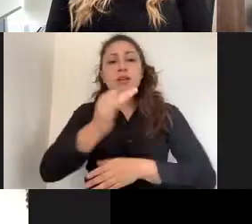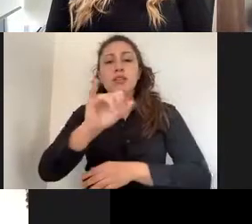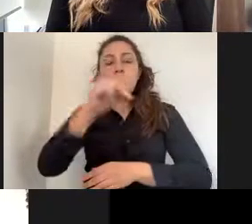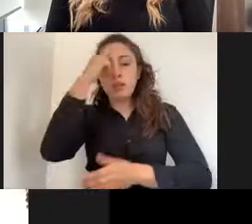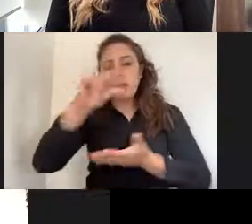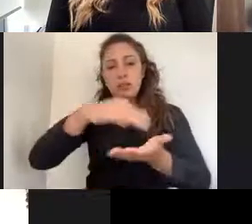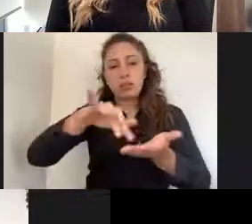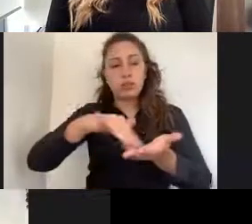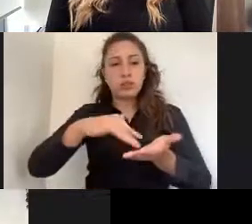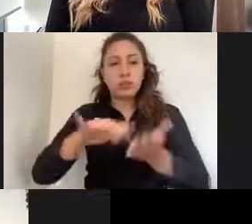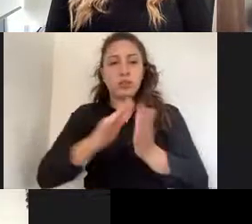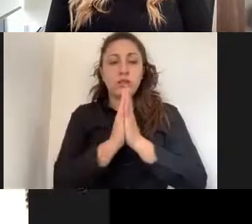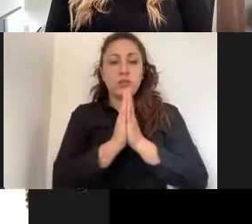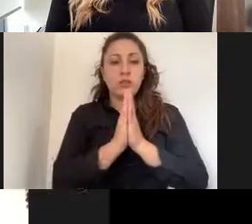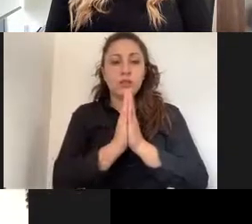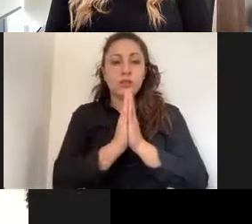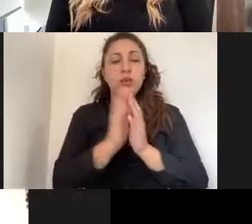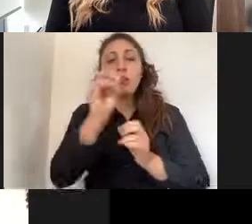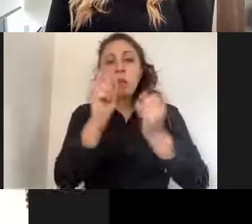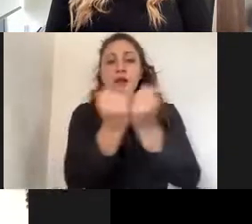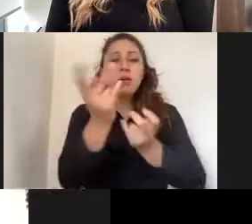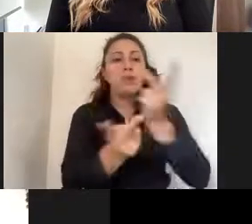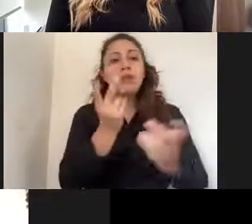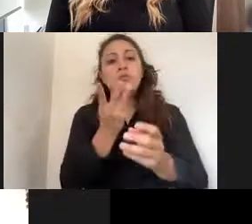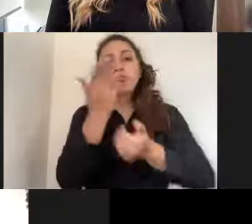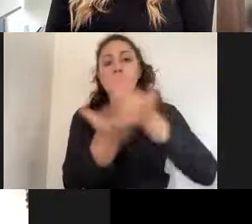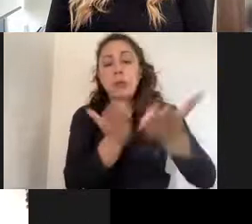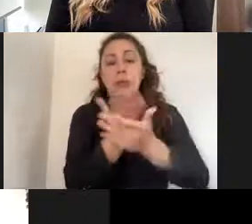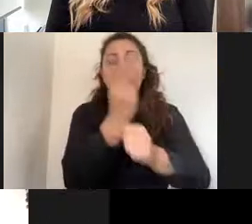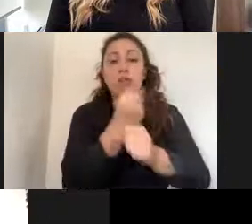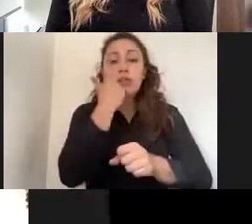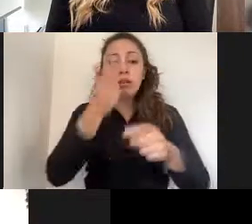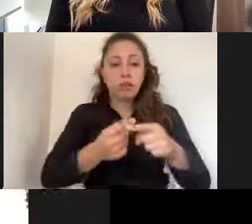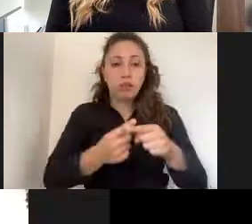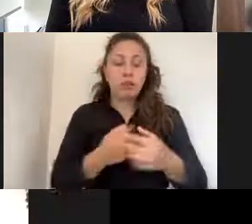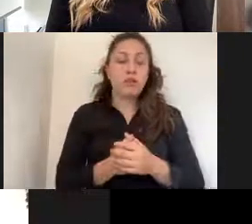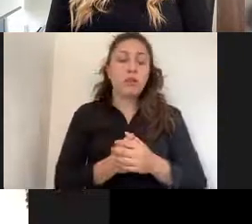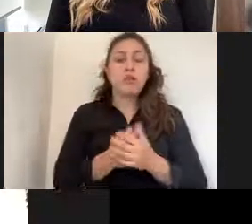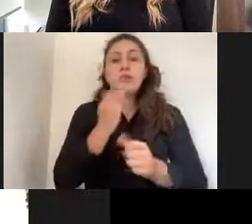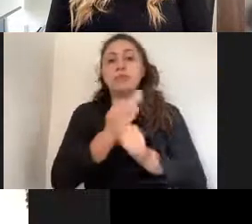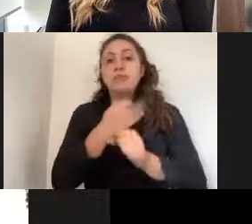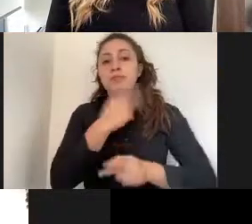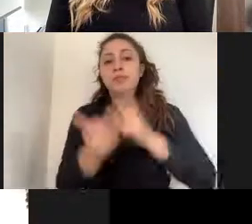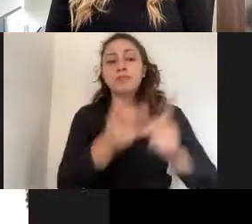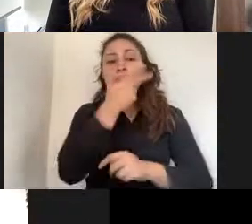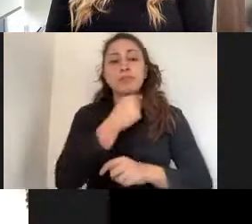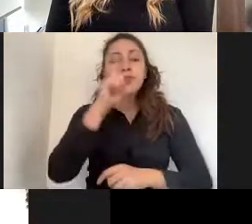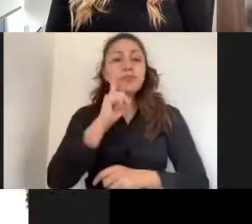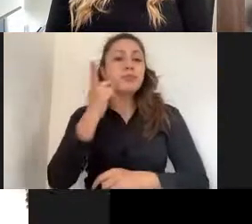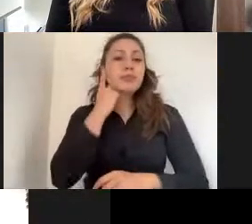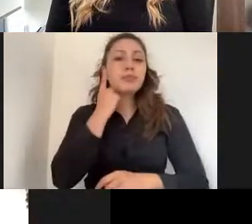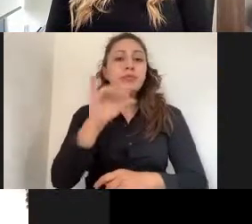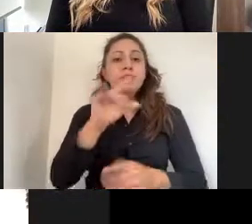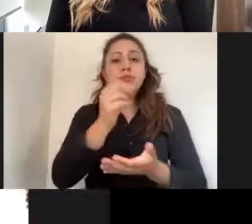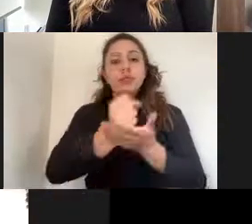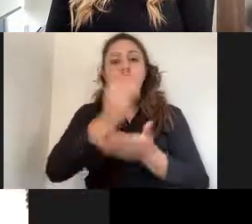Pregunto si existen correcciones o observaciones también, por favor. Pregunto, diputadas y diputados, si se dispensa la lectura del